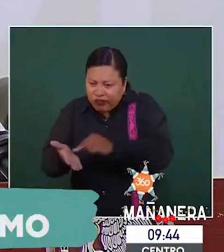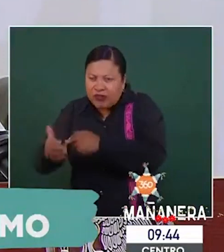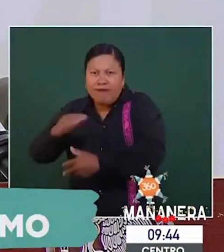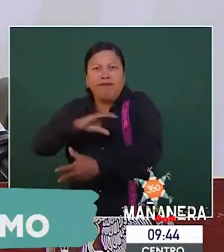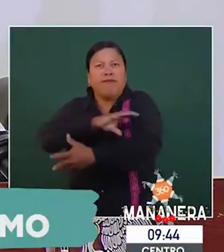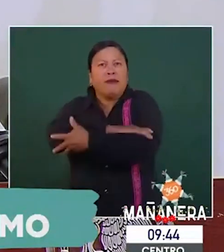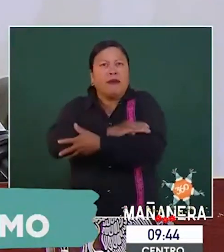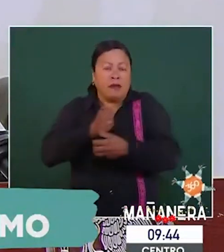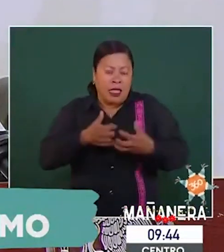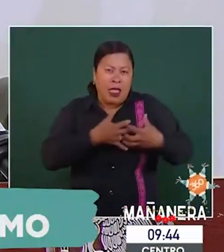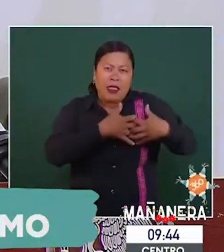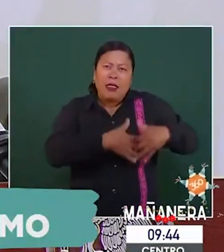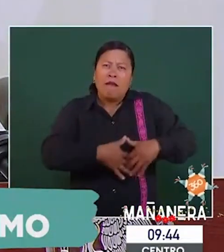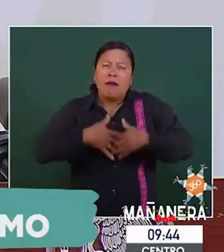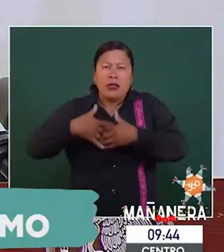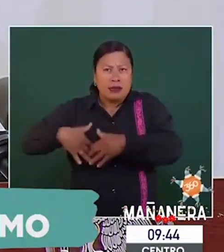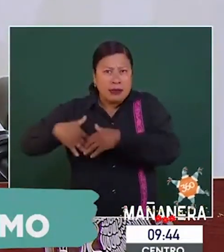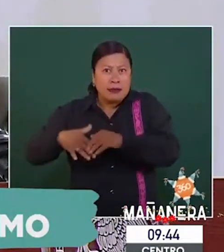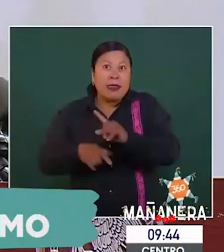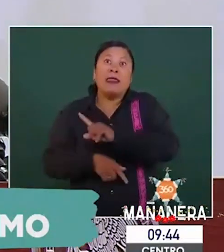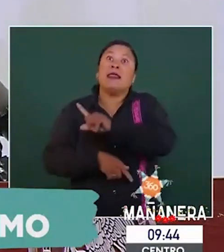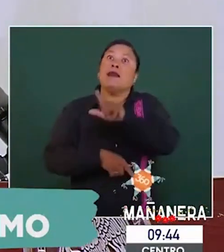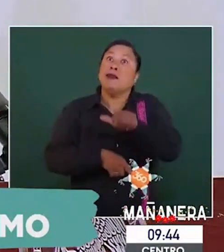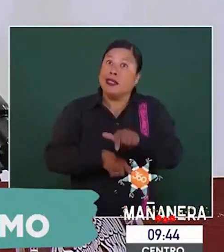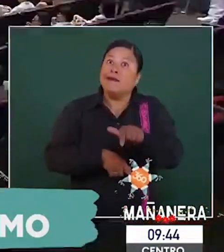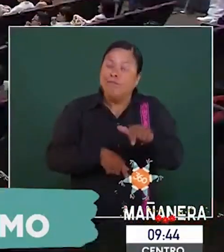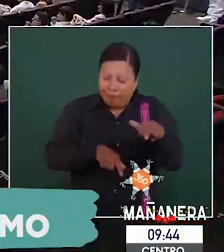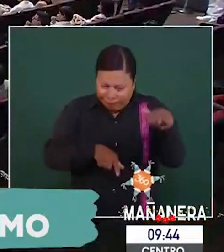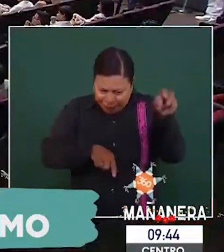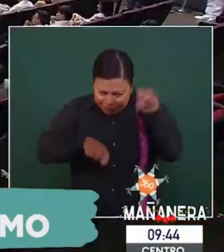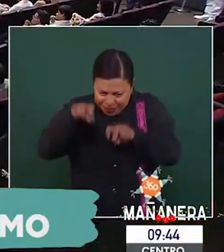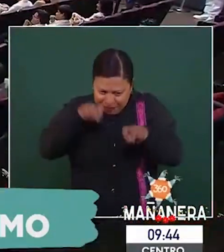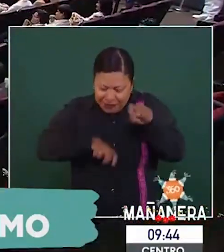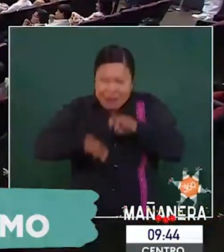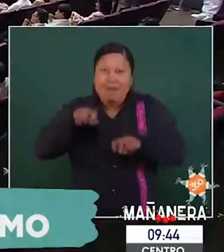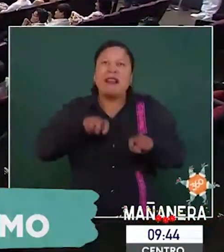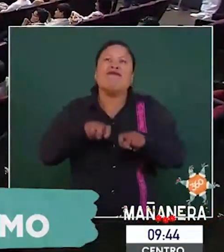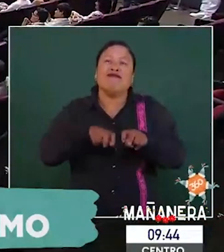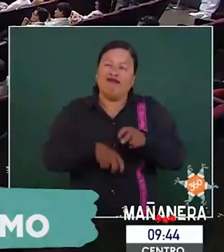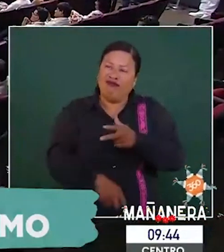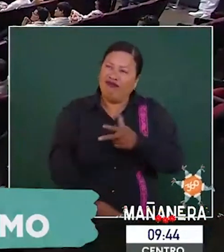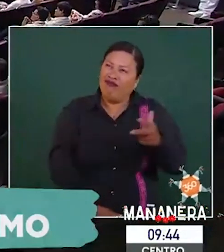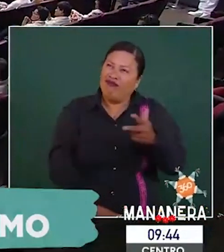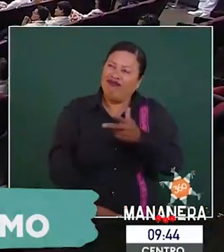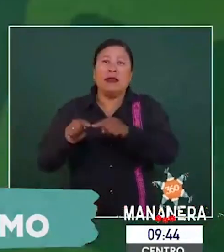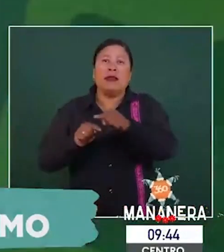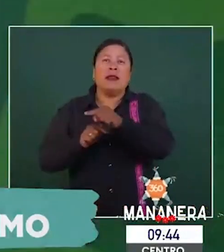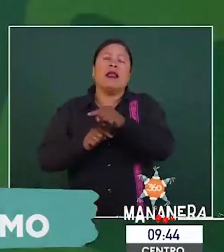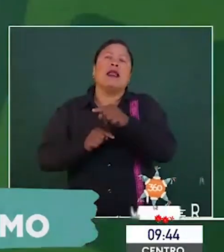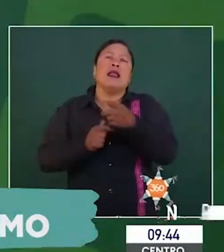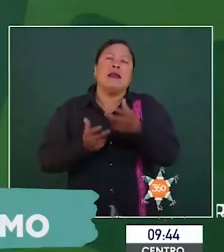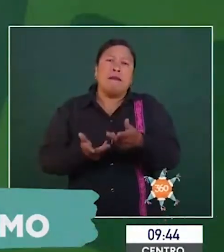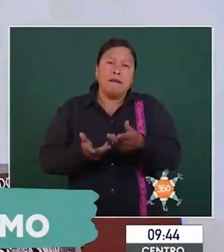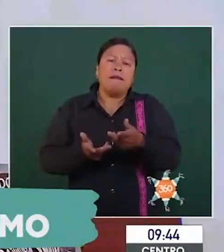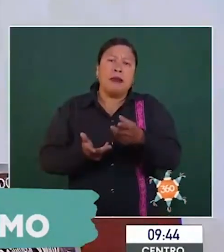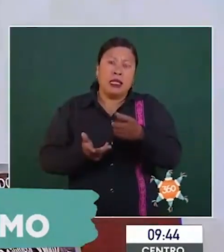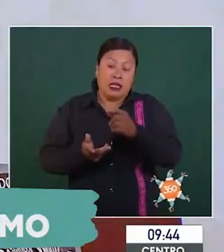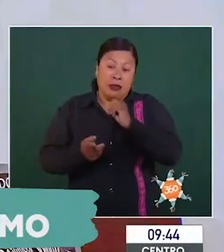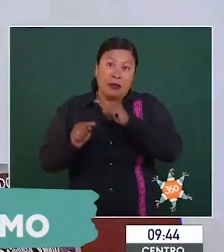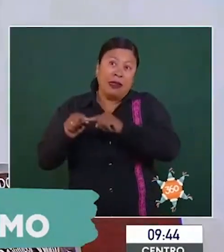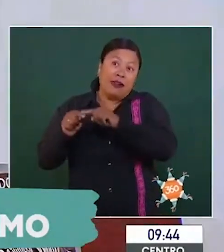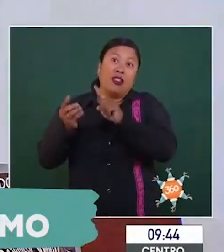empresas y luego nos embarcamos y ya a Ixtepec y vamos a